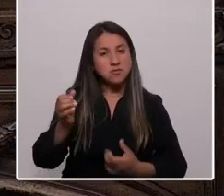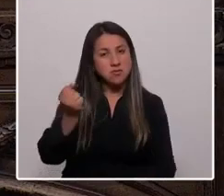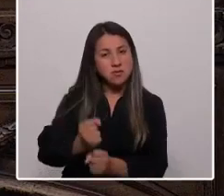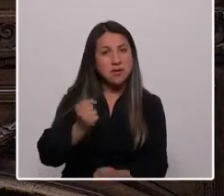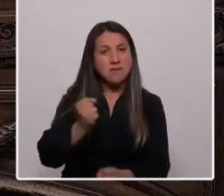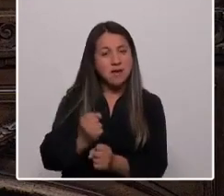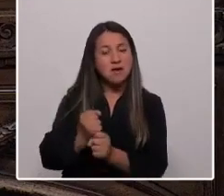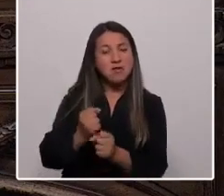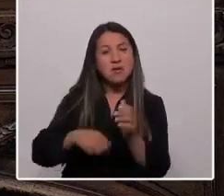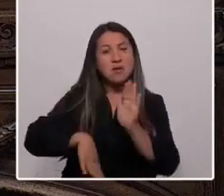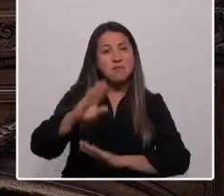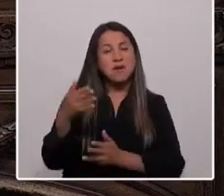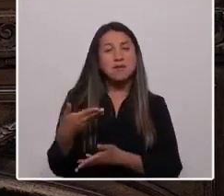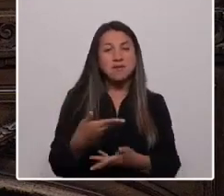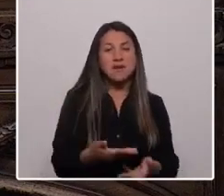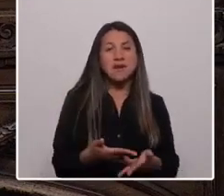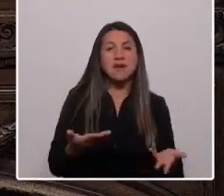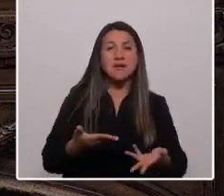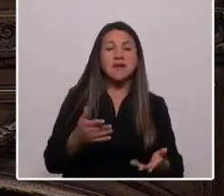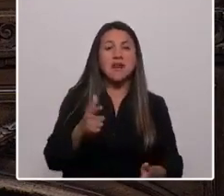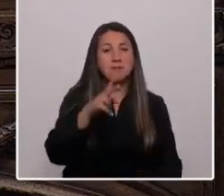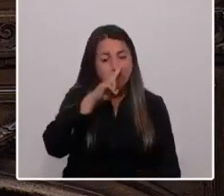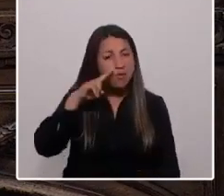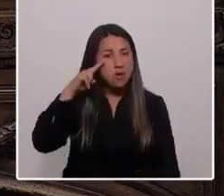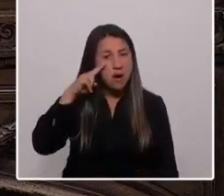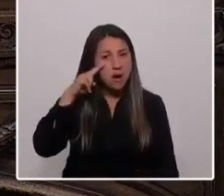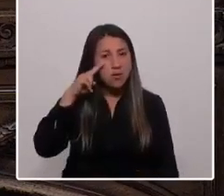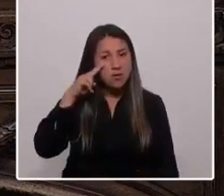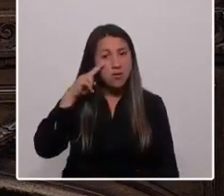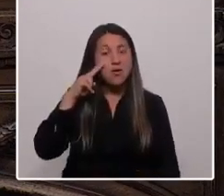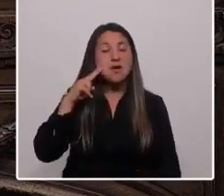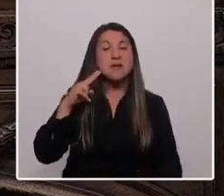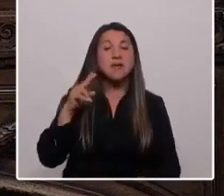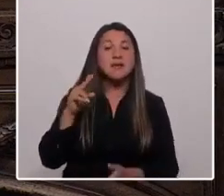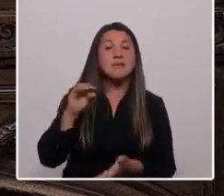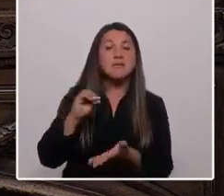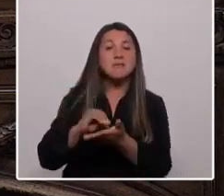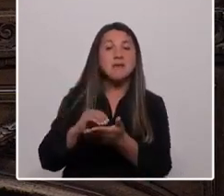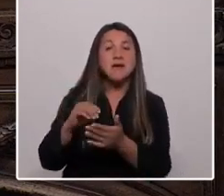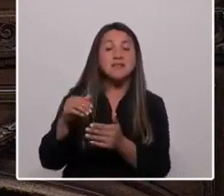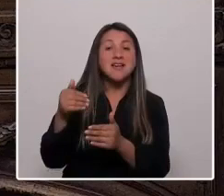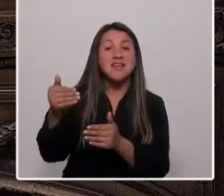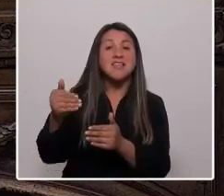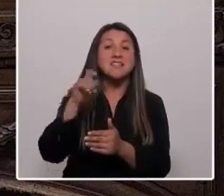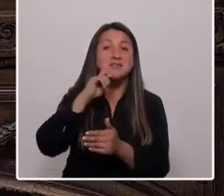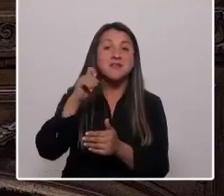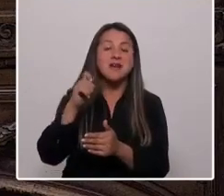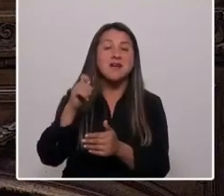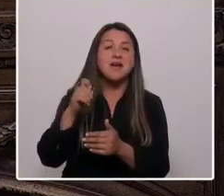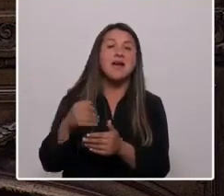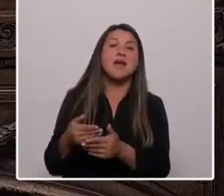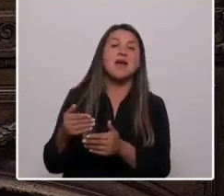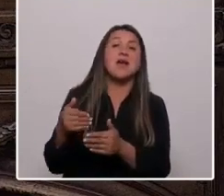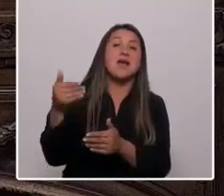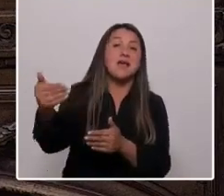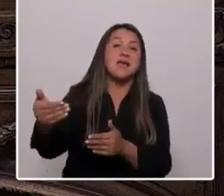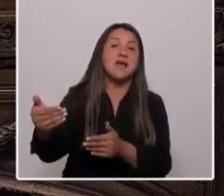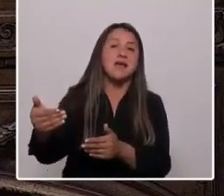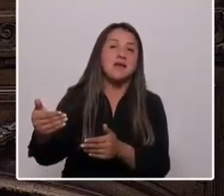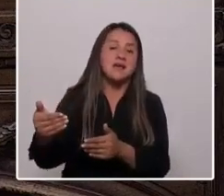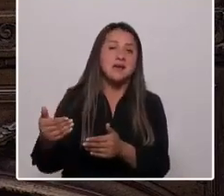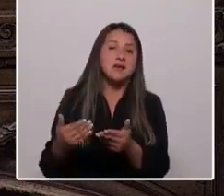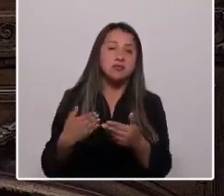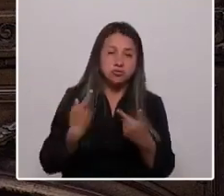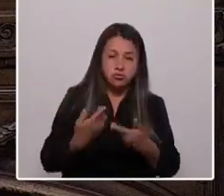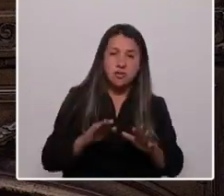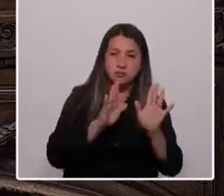todo entregarle este lápiz morado a quienes vienen un poquito más allá cuando nosotras partamos porque para que